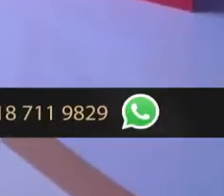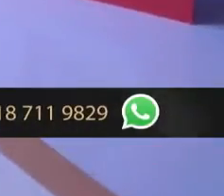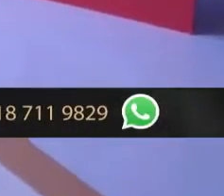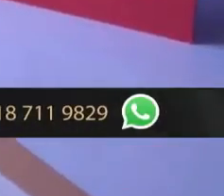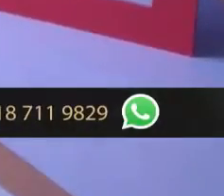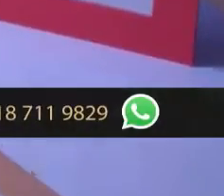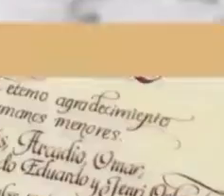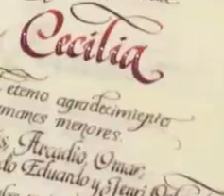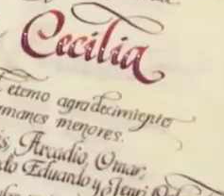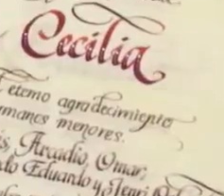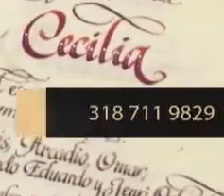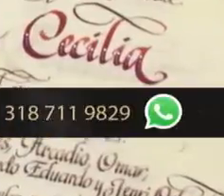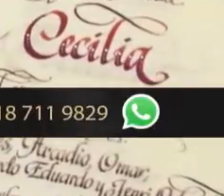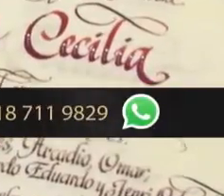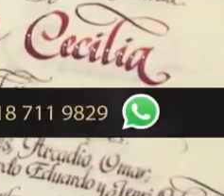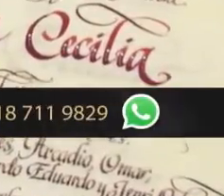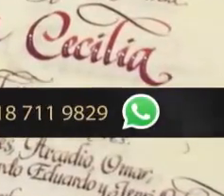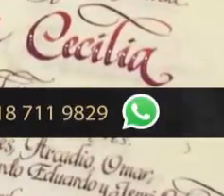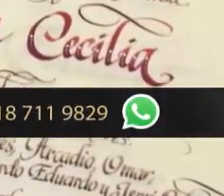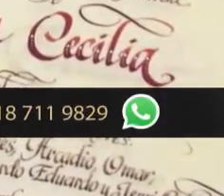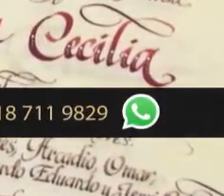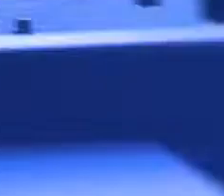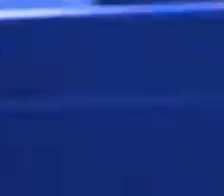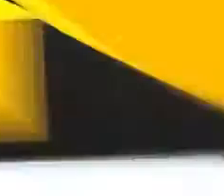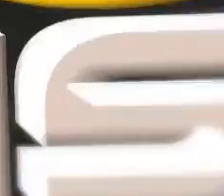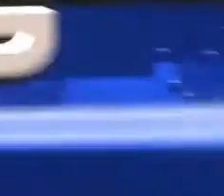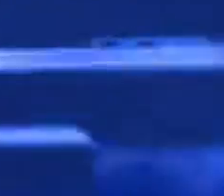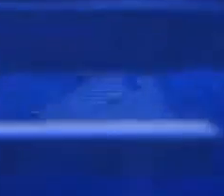318-711-9829 y cotice ahora.